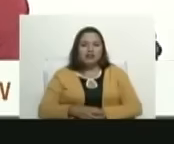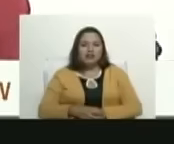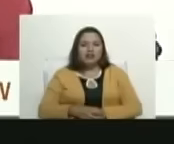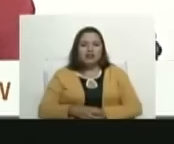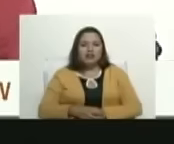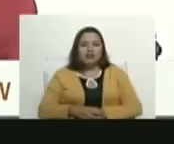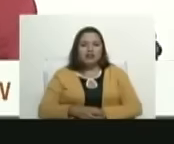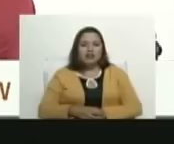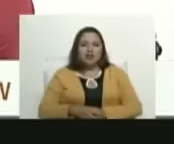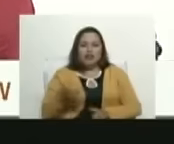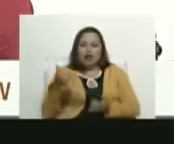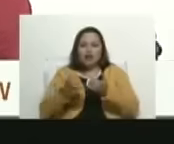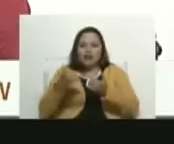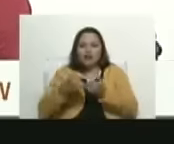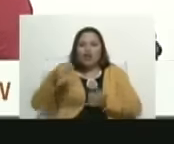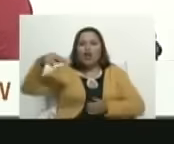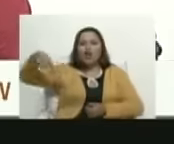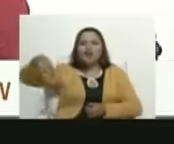Newman, vale.